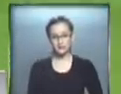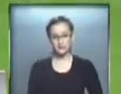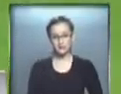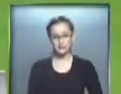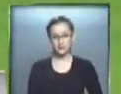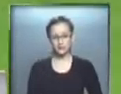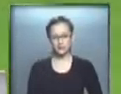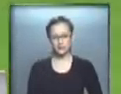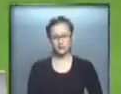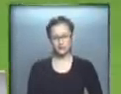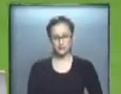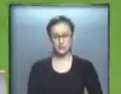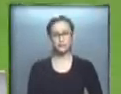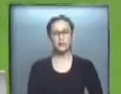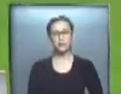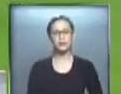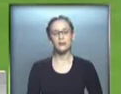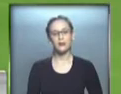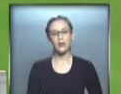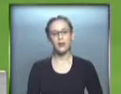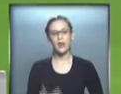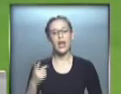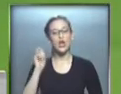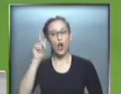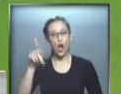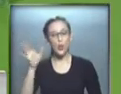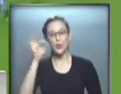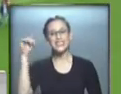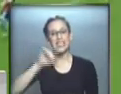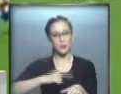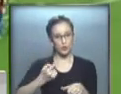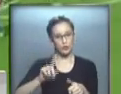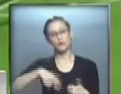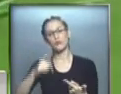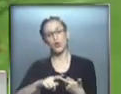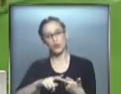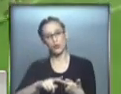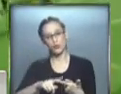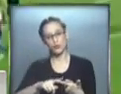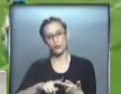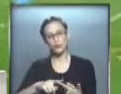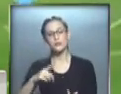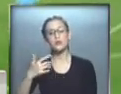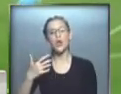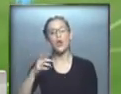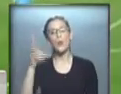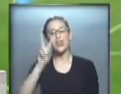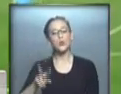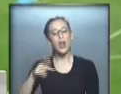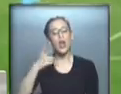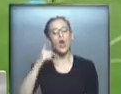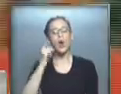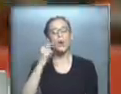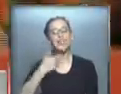el primer gol le iba a marcar a los 27 minutos édgar benítez y en el segundo tiempo venezuela por medio de seijas iba a